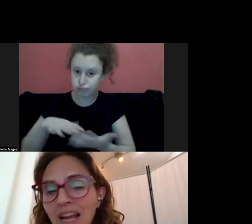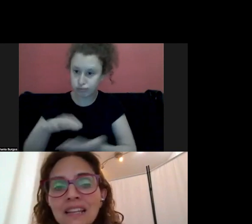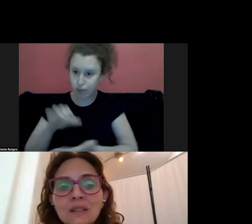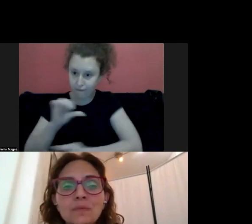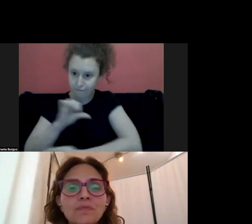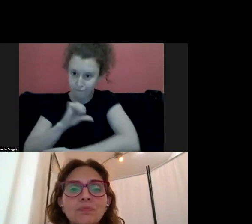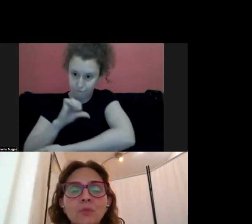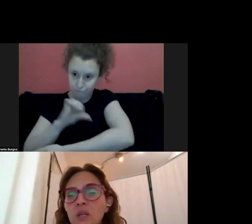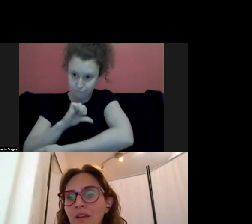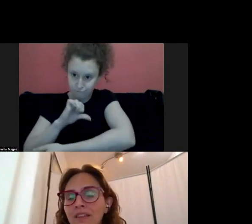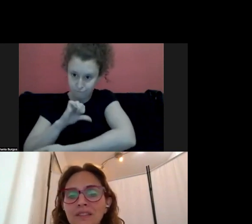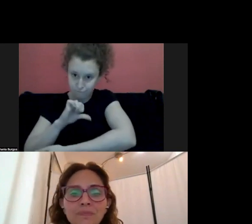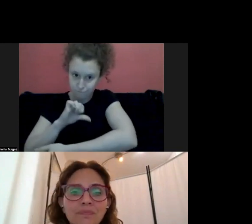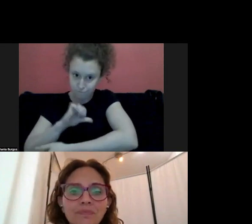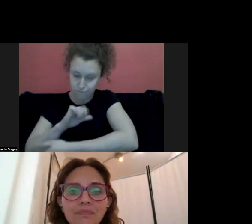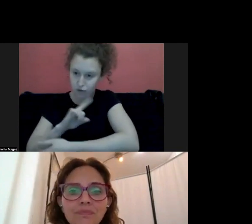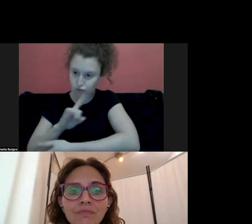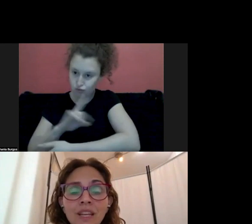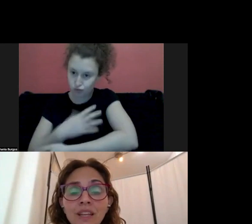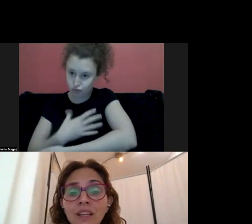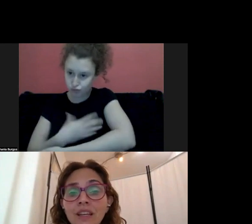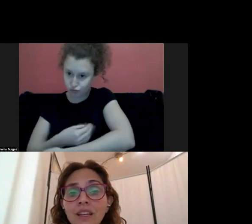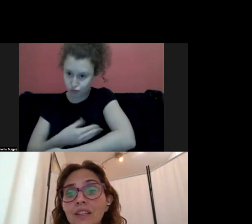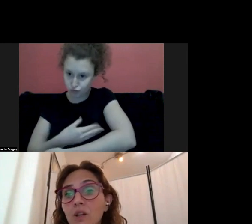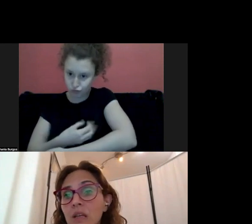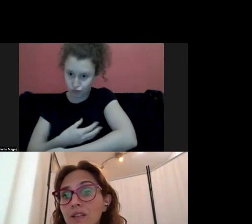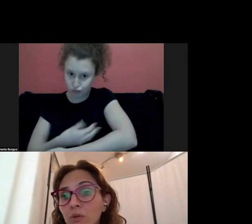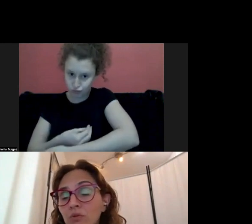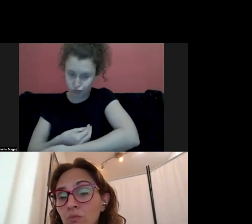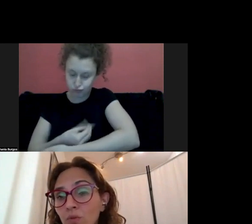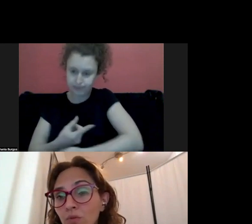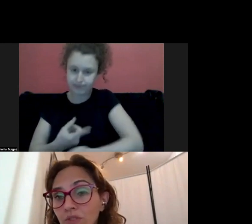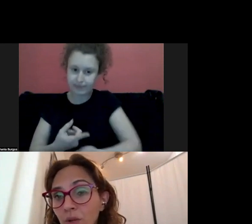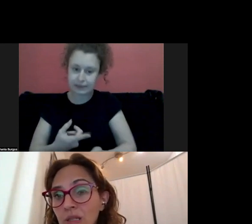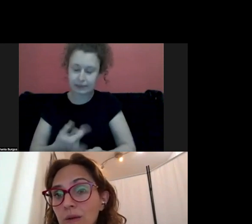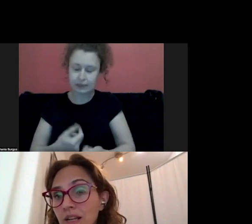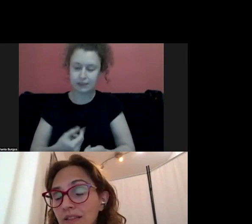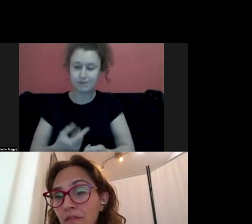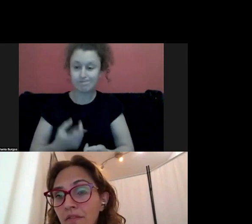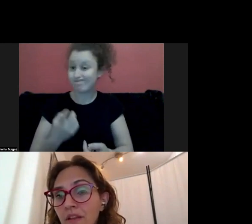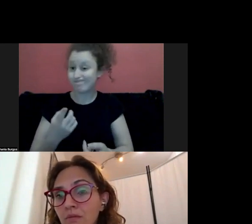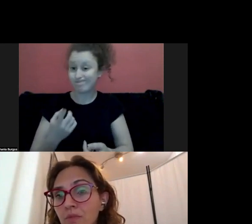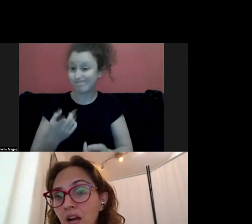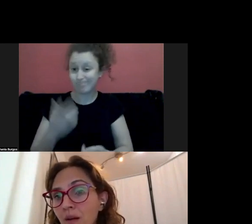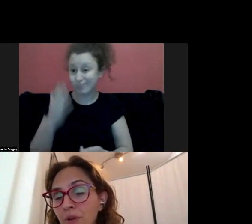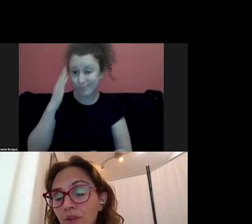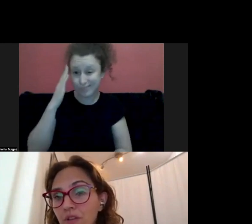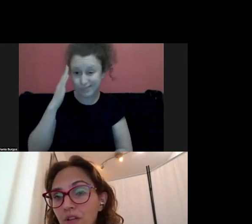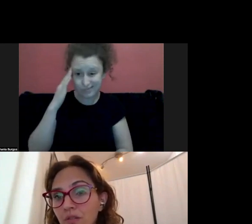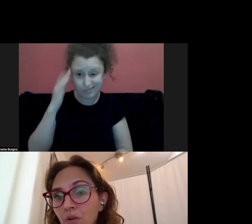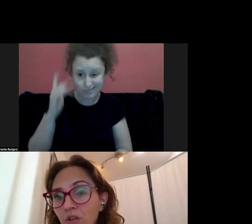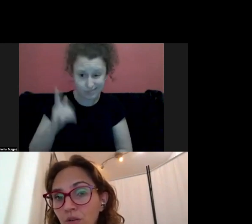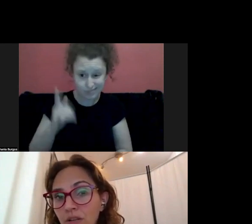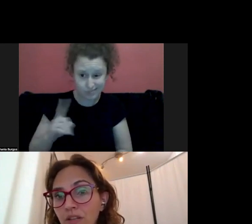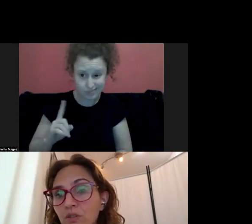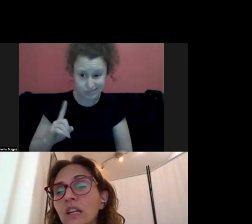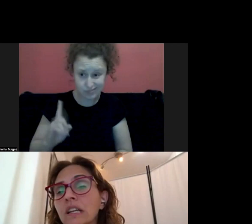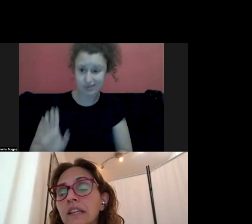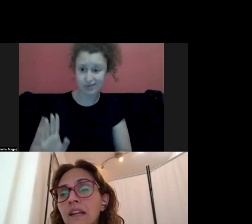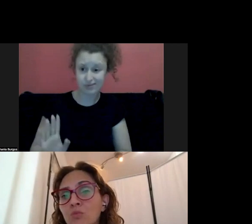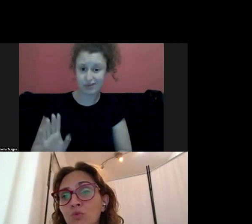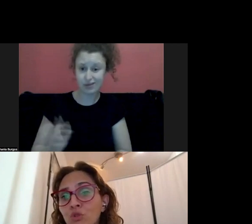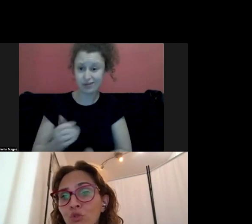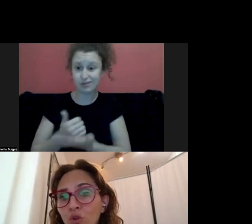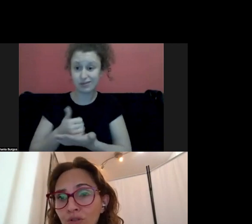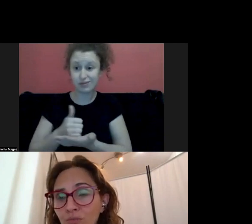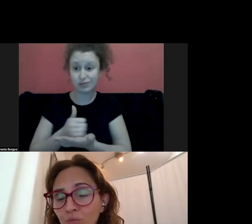son reales muchas veces. Y si no sabes de autismo y no sabes de lactancia, ya puede ser horrible. Esto